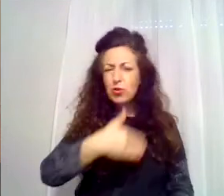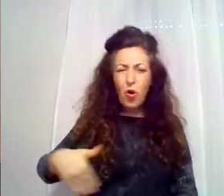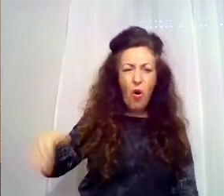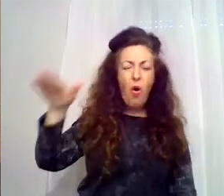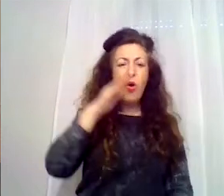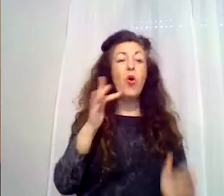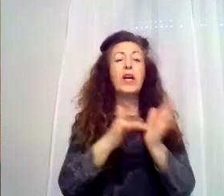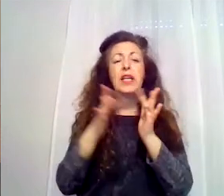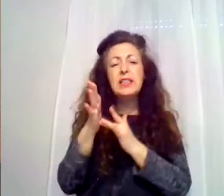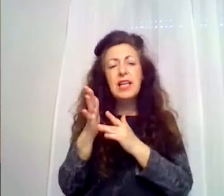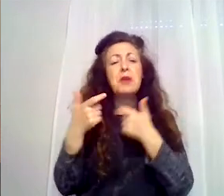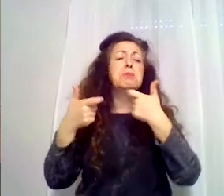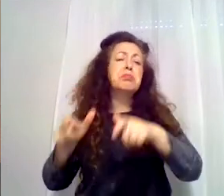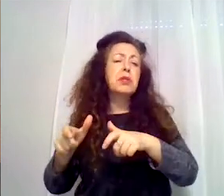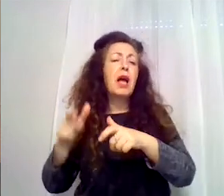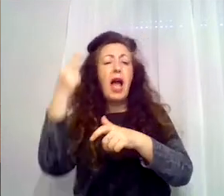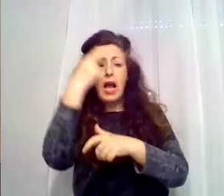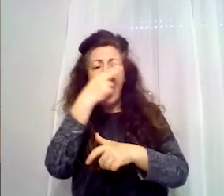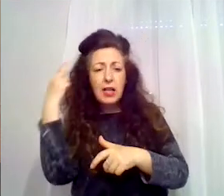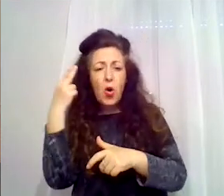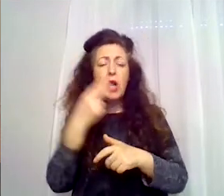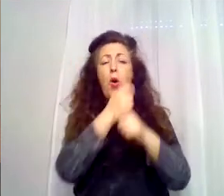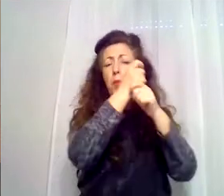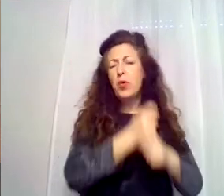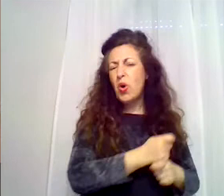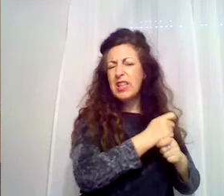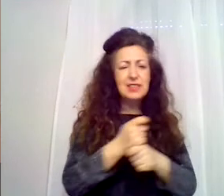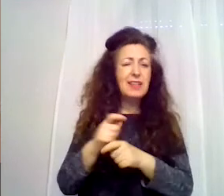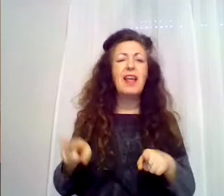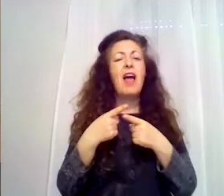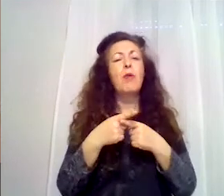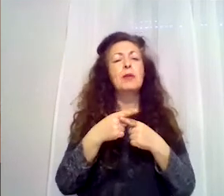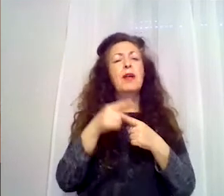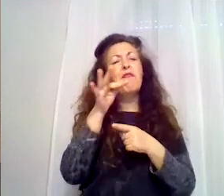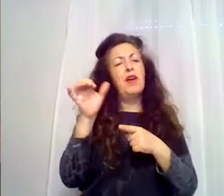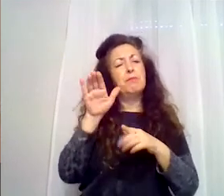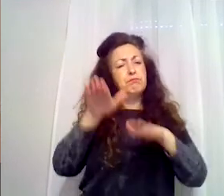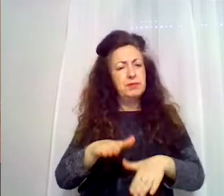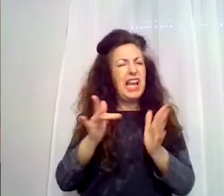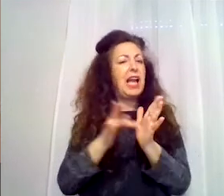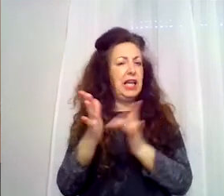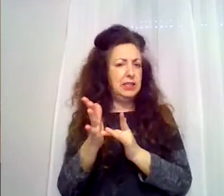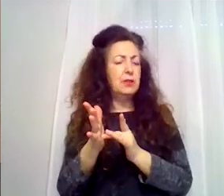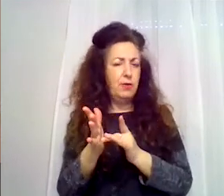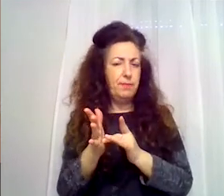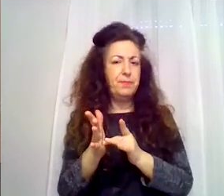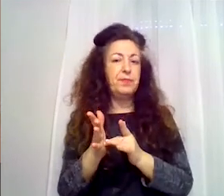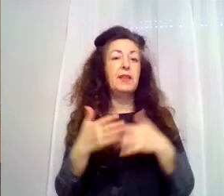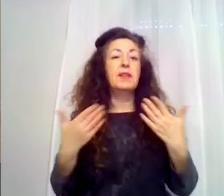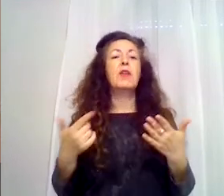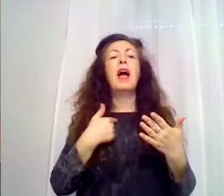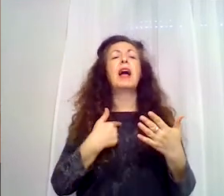una historia que puede ser el traslado de una de esas sesiones de la Escuela de la Noche. Por lo tanto,